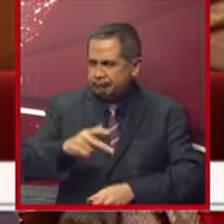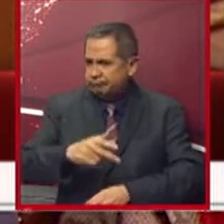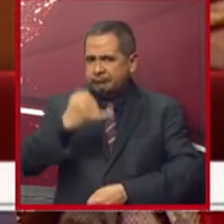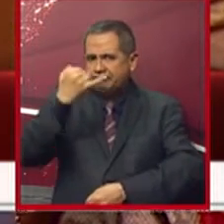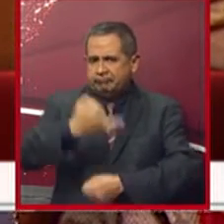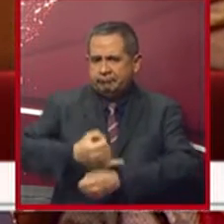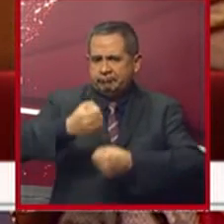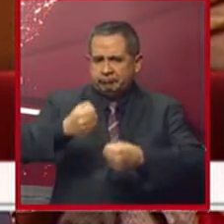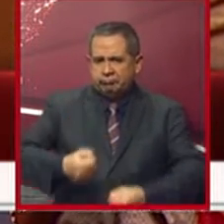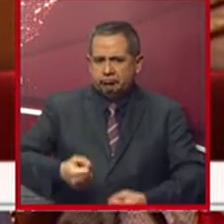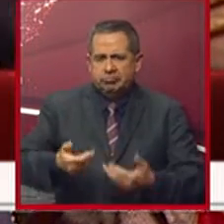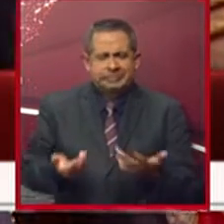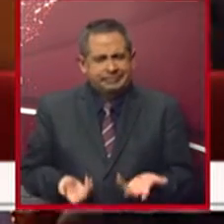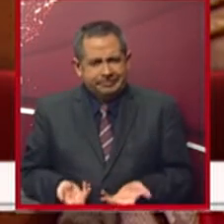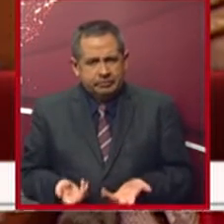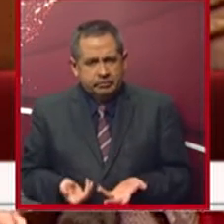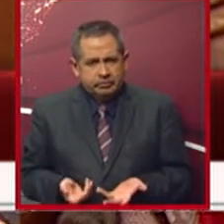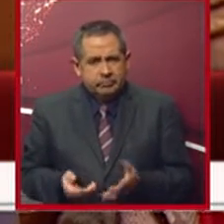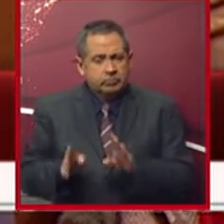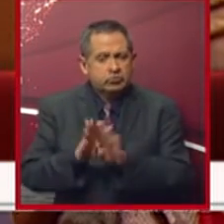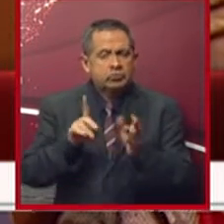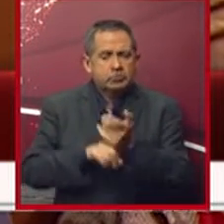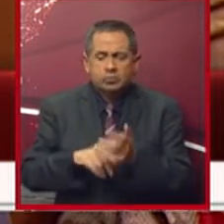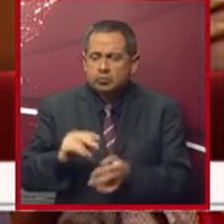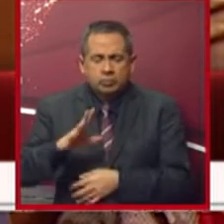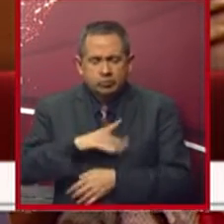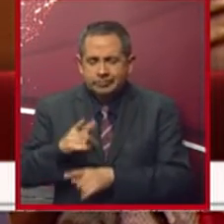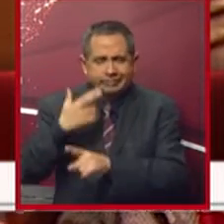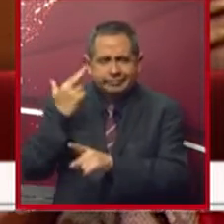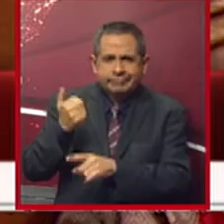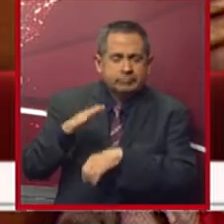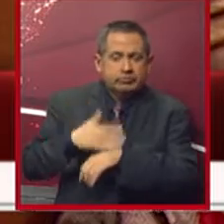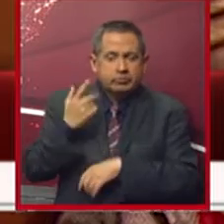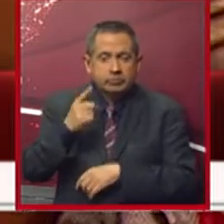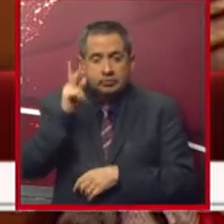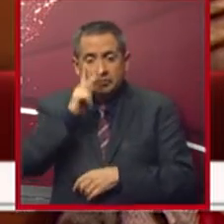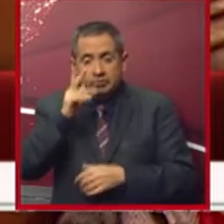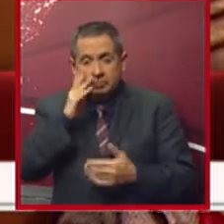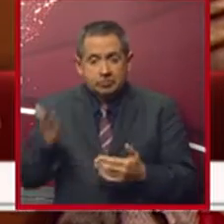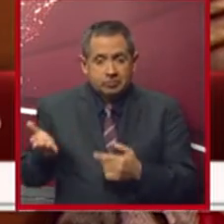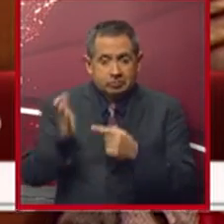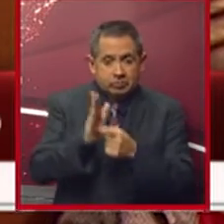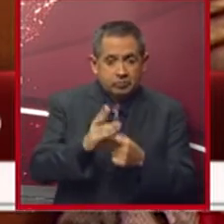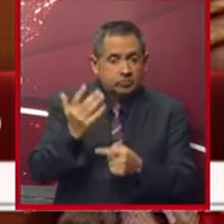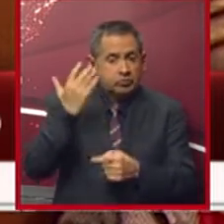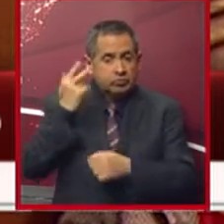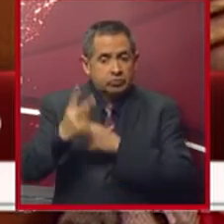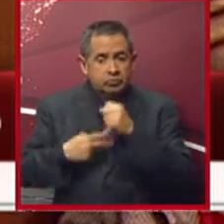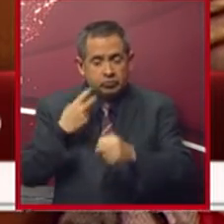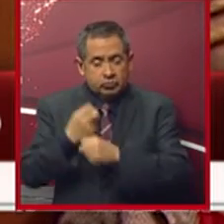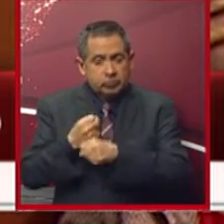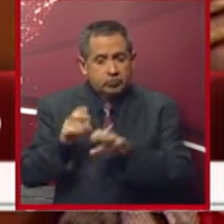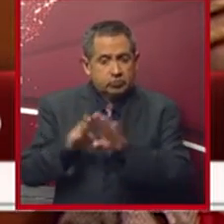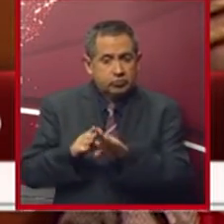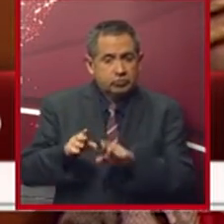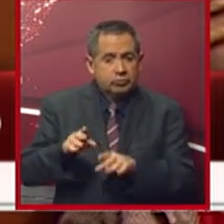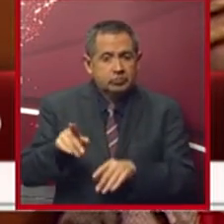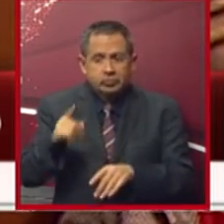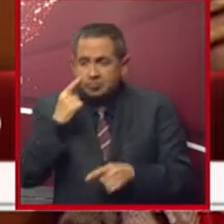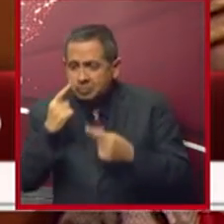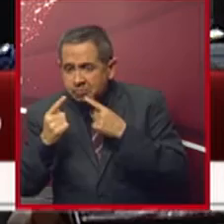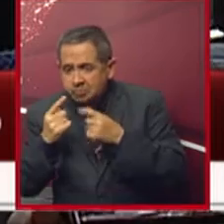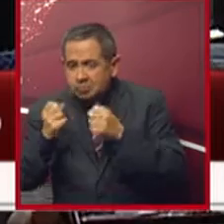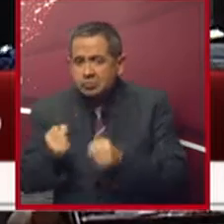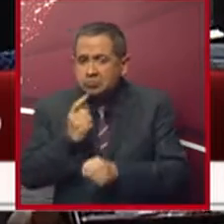a la evidencia, pero la traje de todos modos. Y sé que no la atienden porque esa evidencia que se presentó inicialmente hace 2 años cuando plantearon la Ley de Seguridad